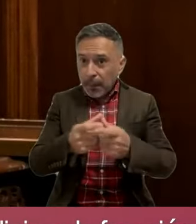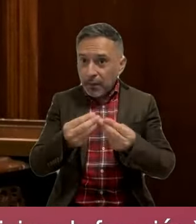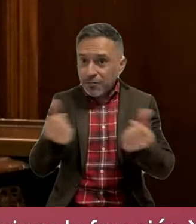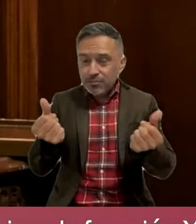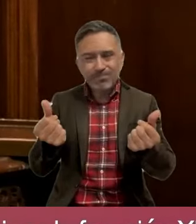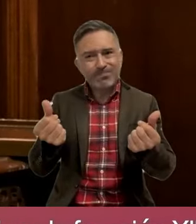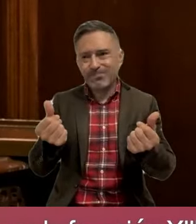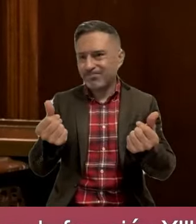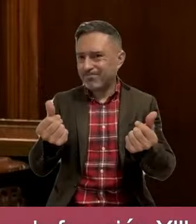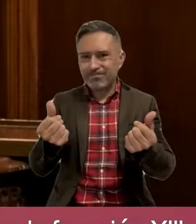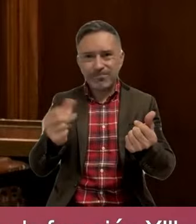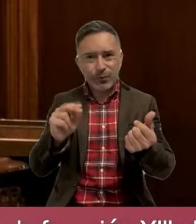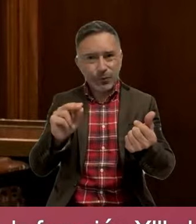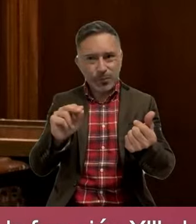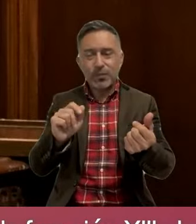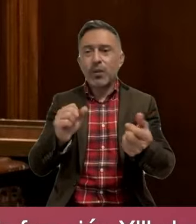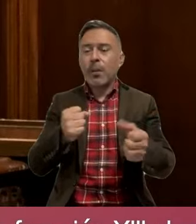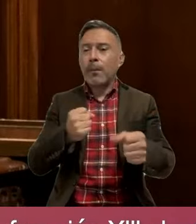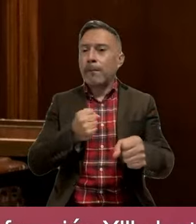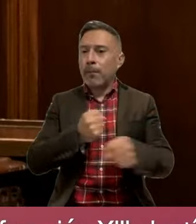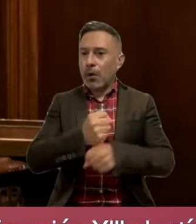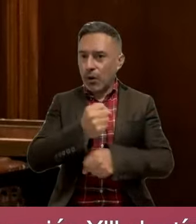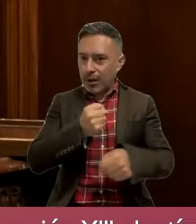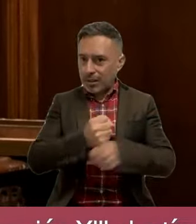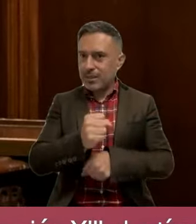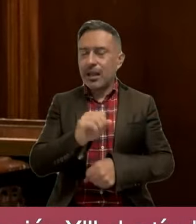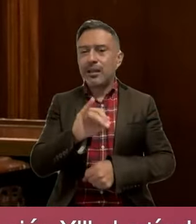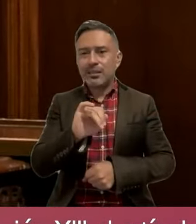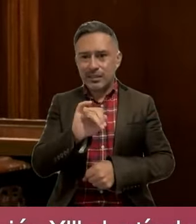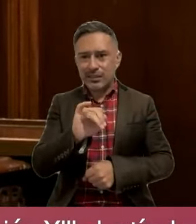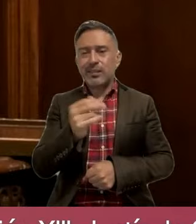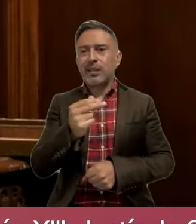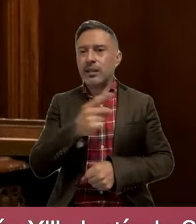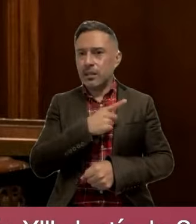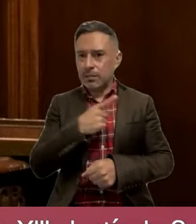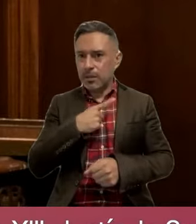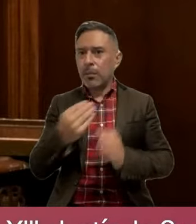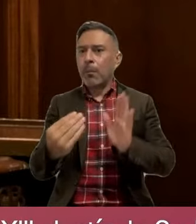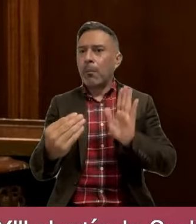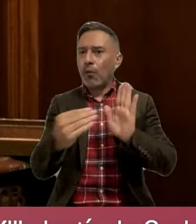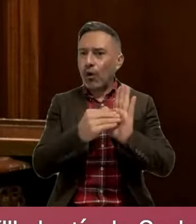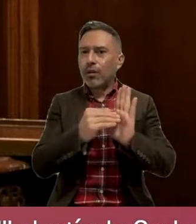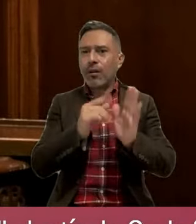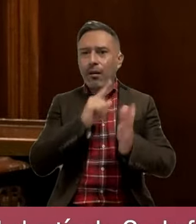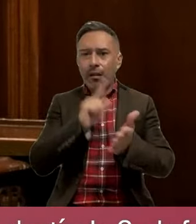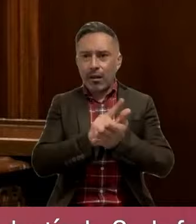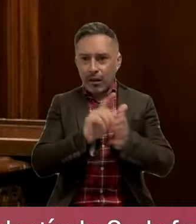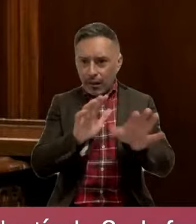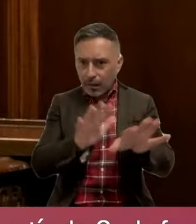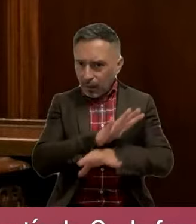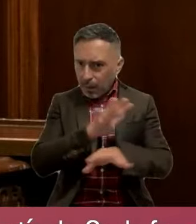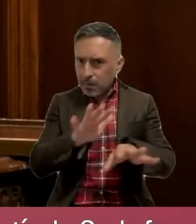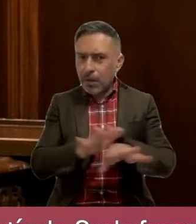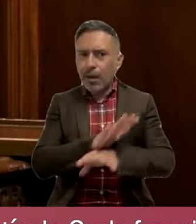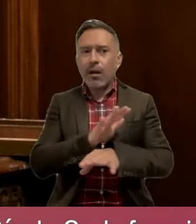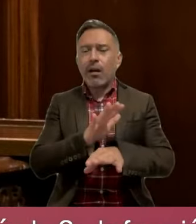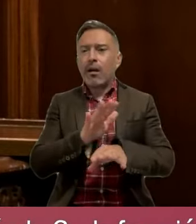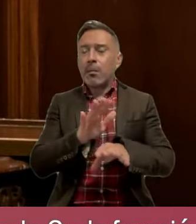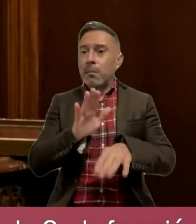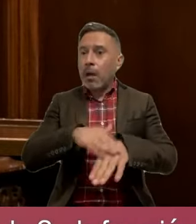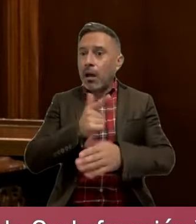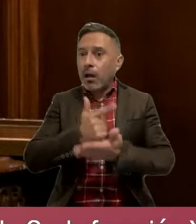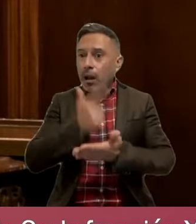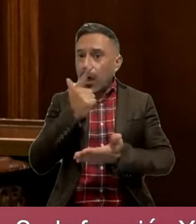sí, efectivamente, requiere de tipificación, de modificación de